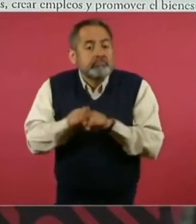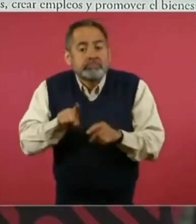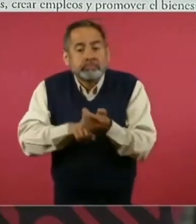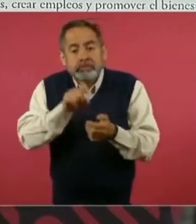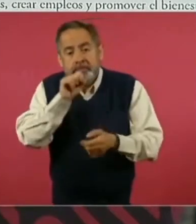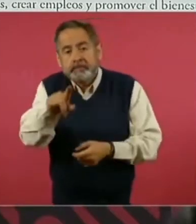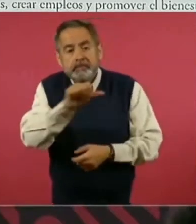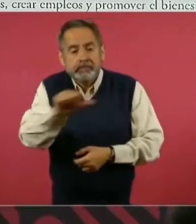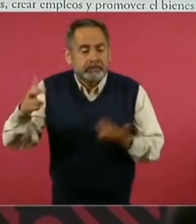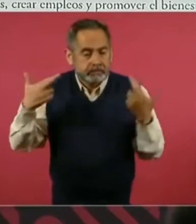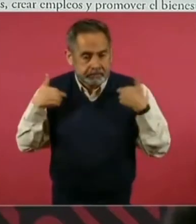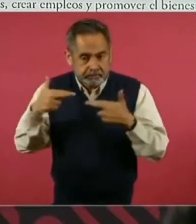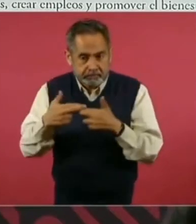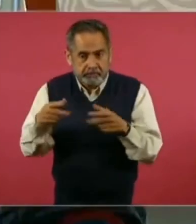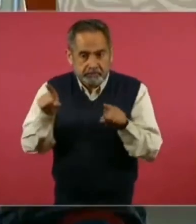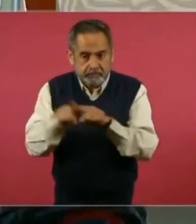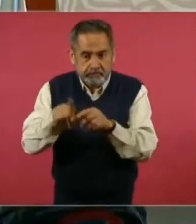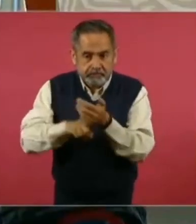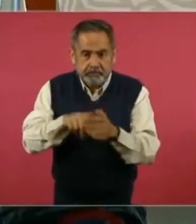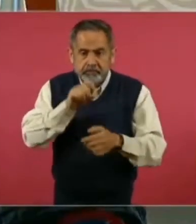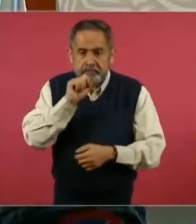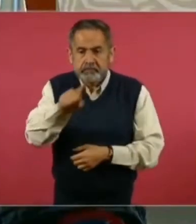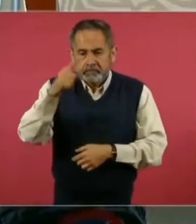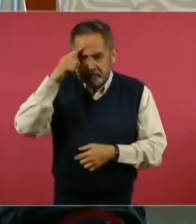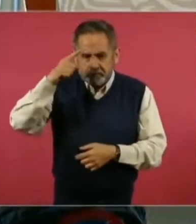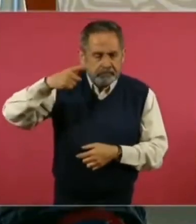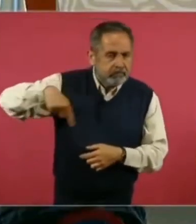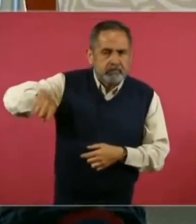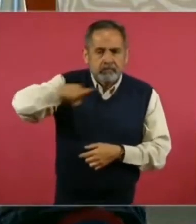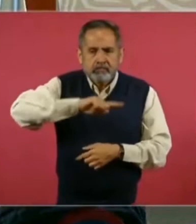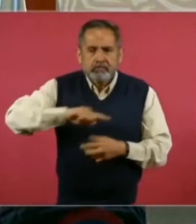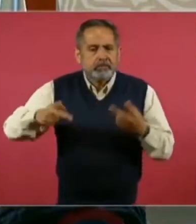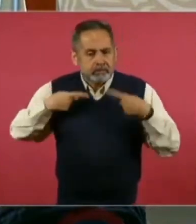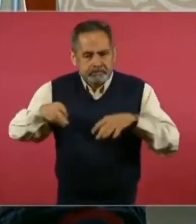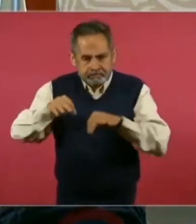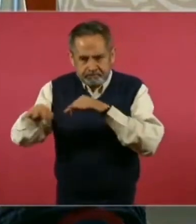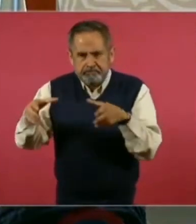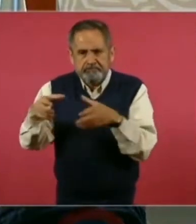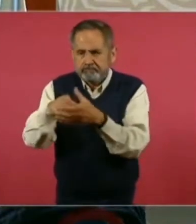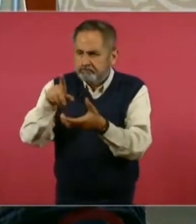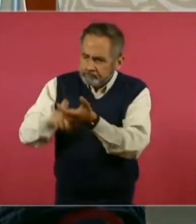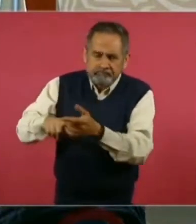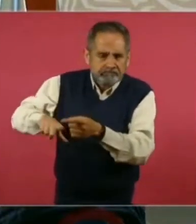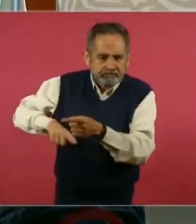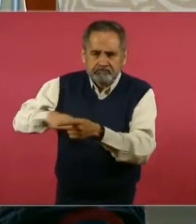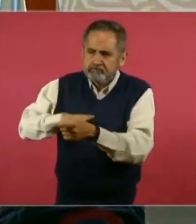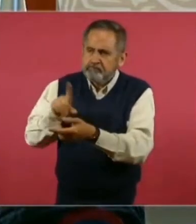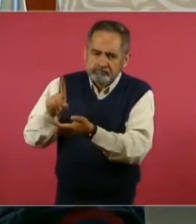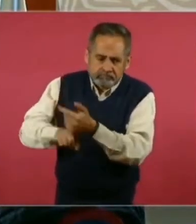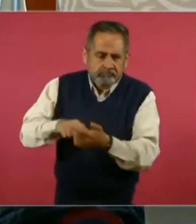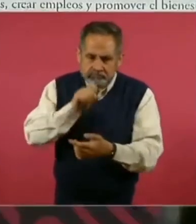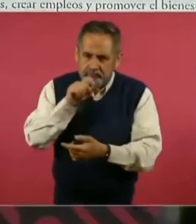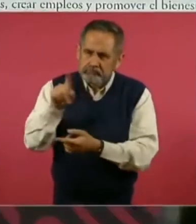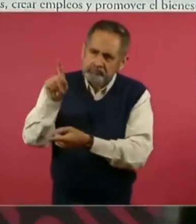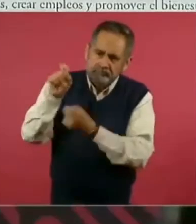maestros y aplica para todos los trabajadores al servicio del Estado. Lo que se